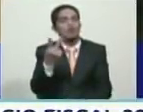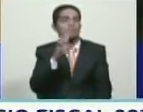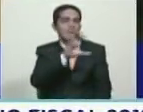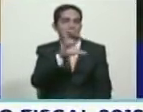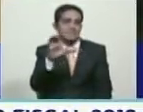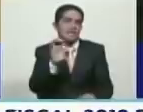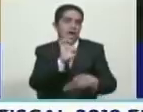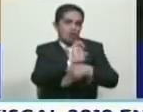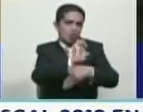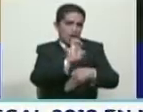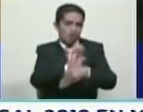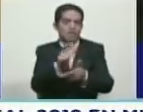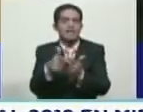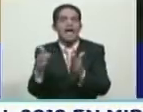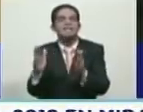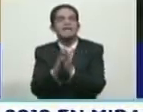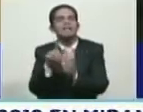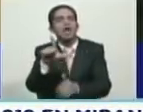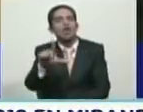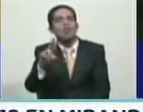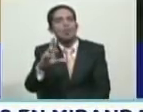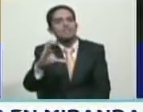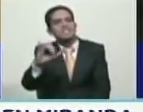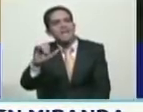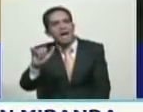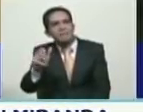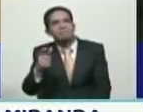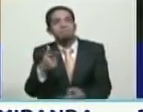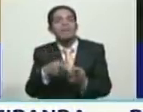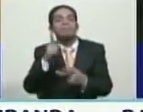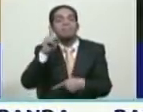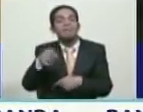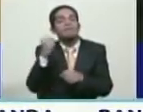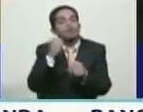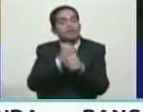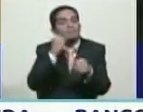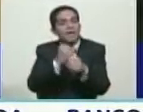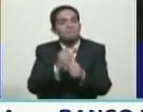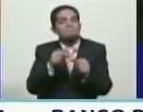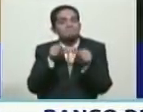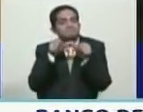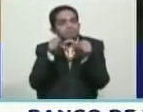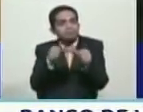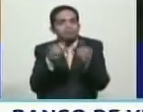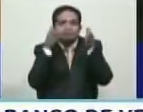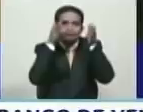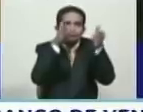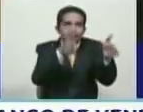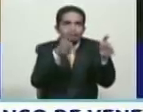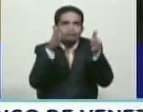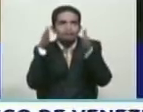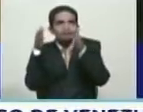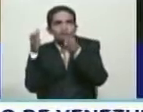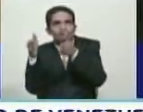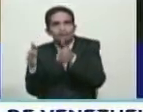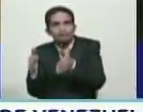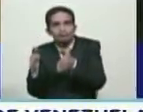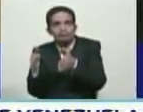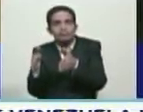nombrado, tenemos que trabajar arduamente y concentrarnos